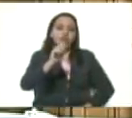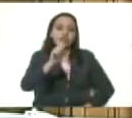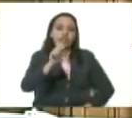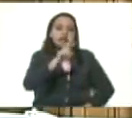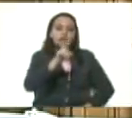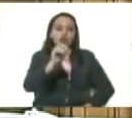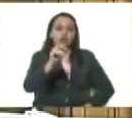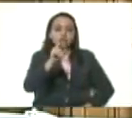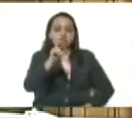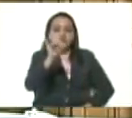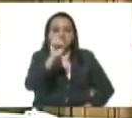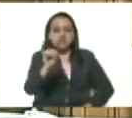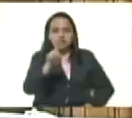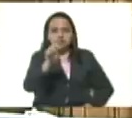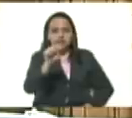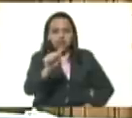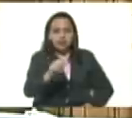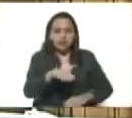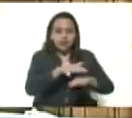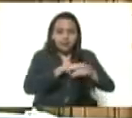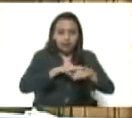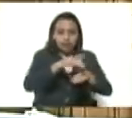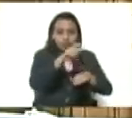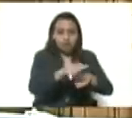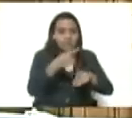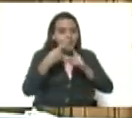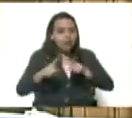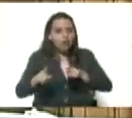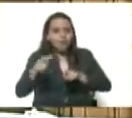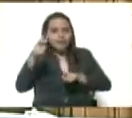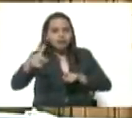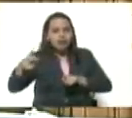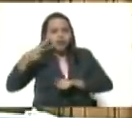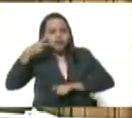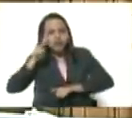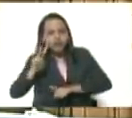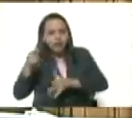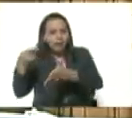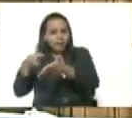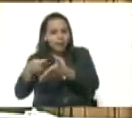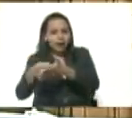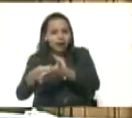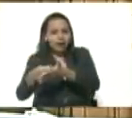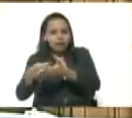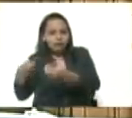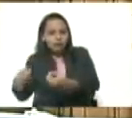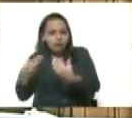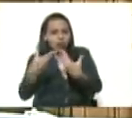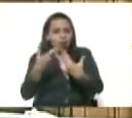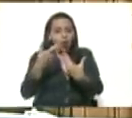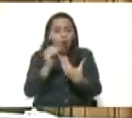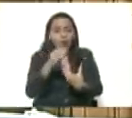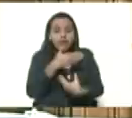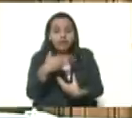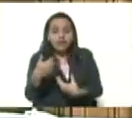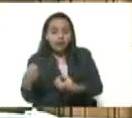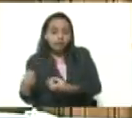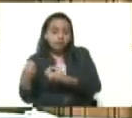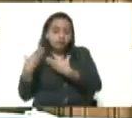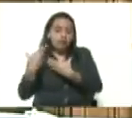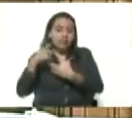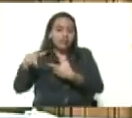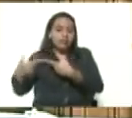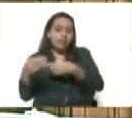Mas no a los trocheros que son delincuentes o a las que pasan intencionalmente para contagiar después a su